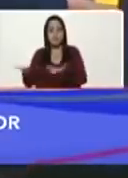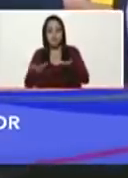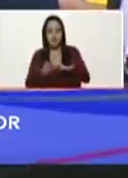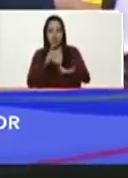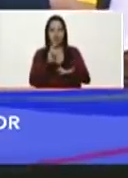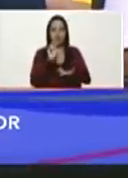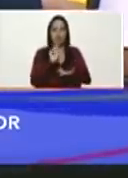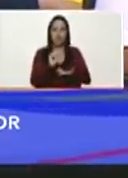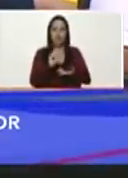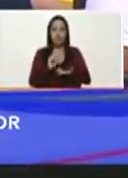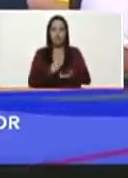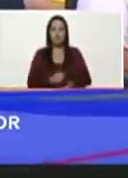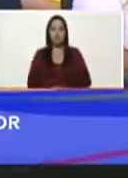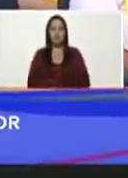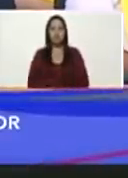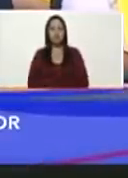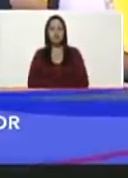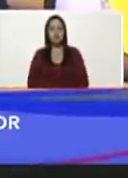cuenta.